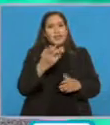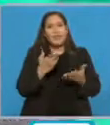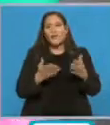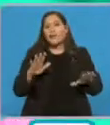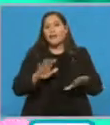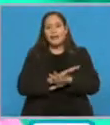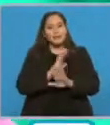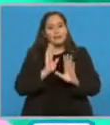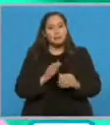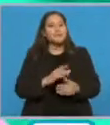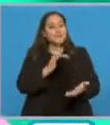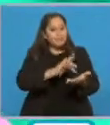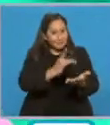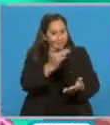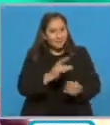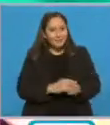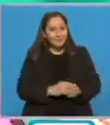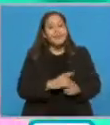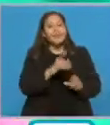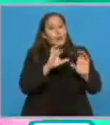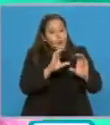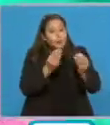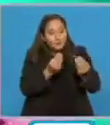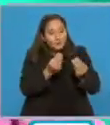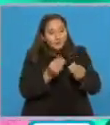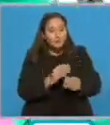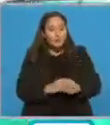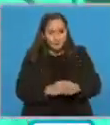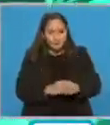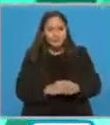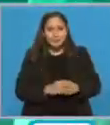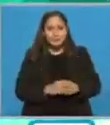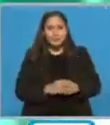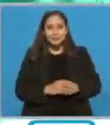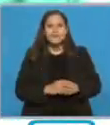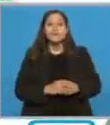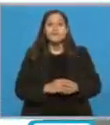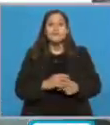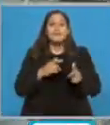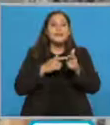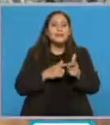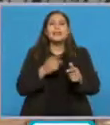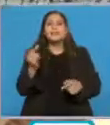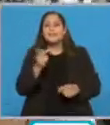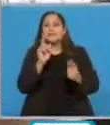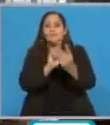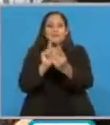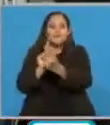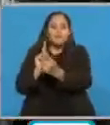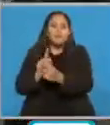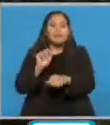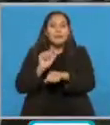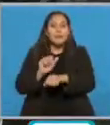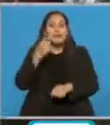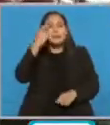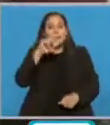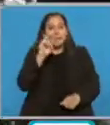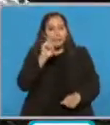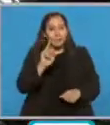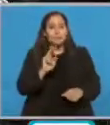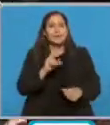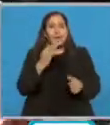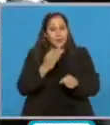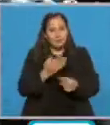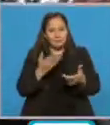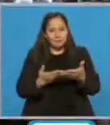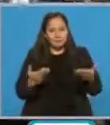cambiaron. Gracias, se me cuida mucho. Pues vamos a seguir preguntando, tío Alberto, para que vea las historias. Ahorita le